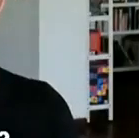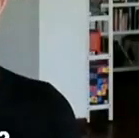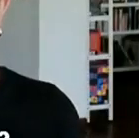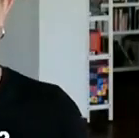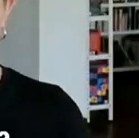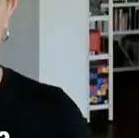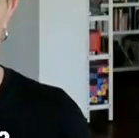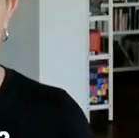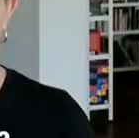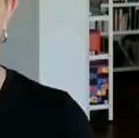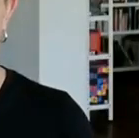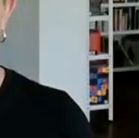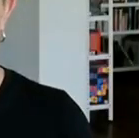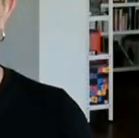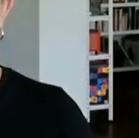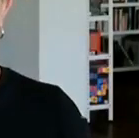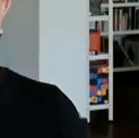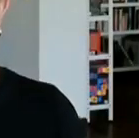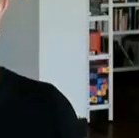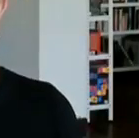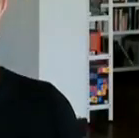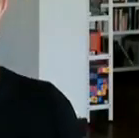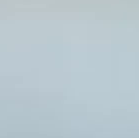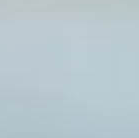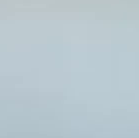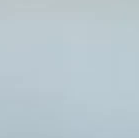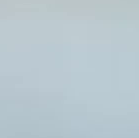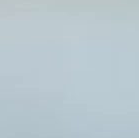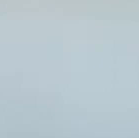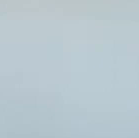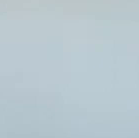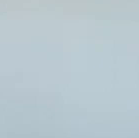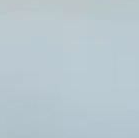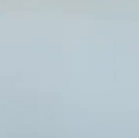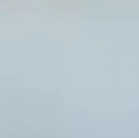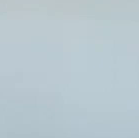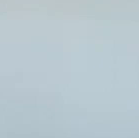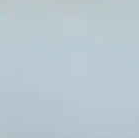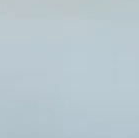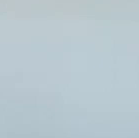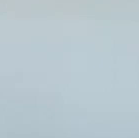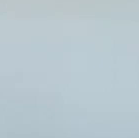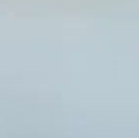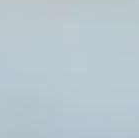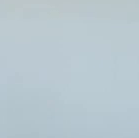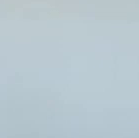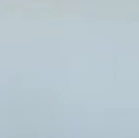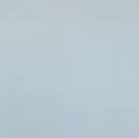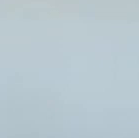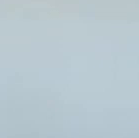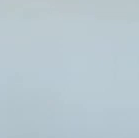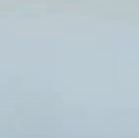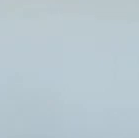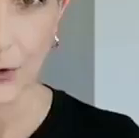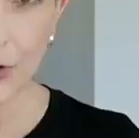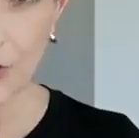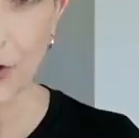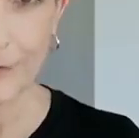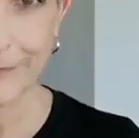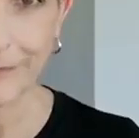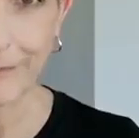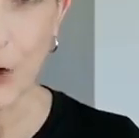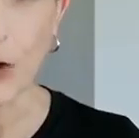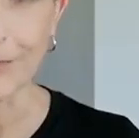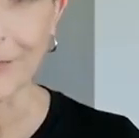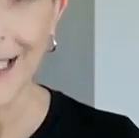Suena terrible, ¿no? Pero el Perú se deprimió, se hundió, desapareció. No,